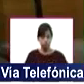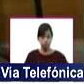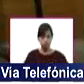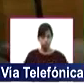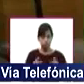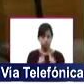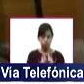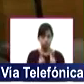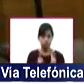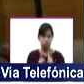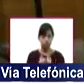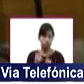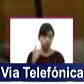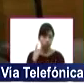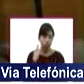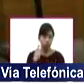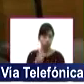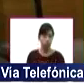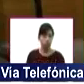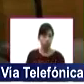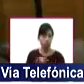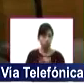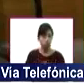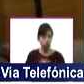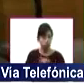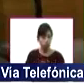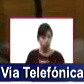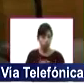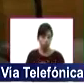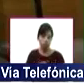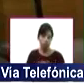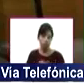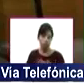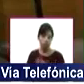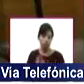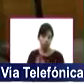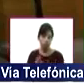a favor y quienes